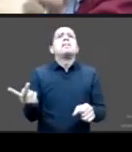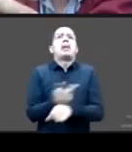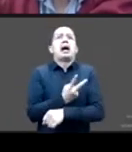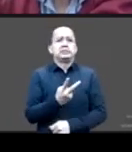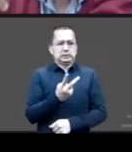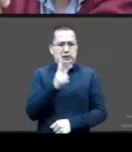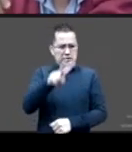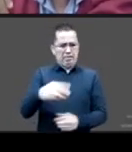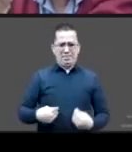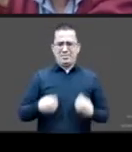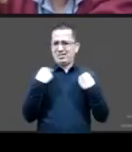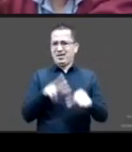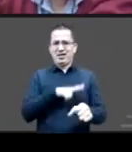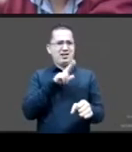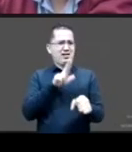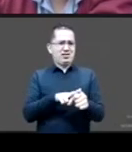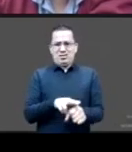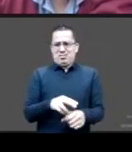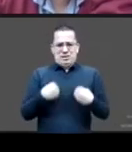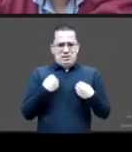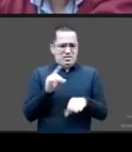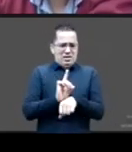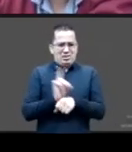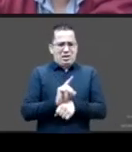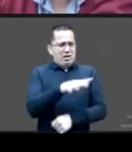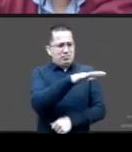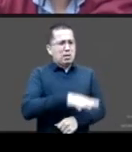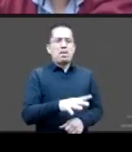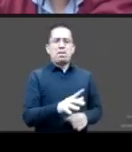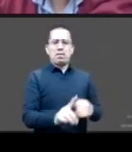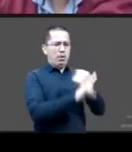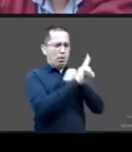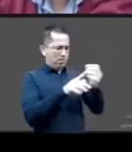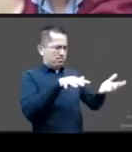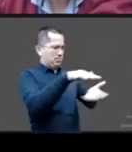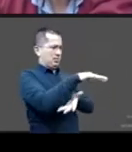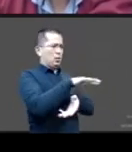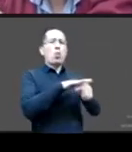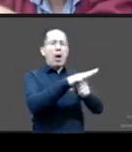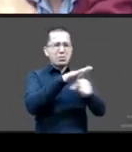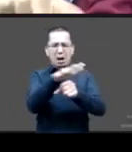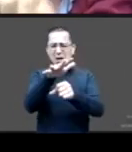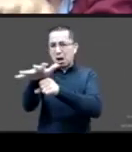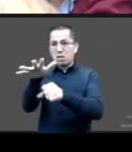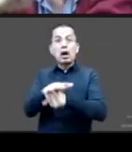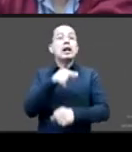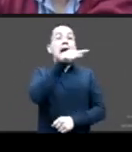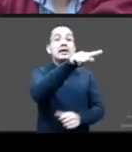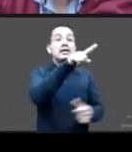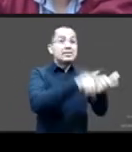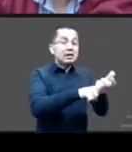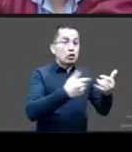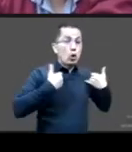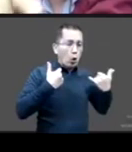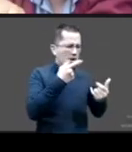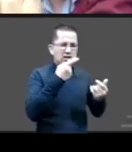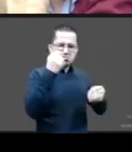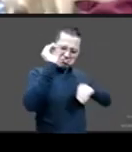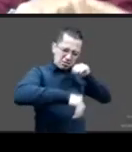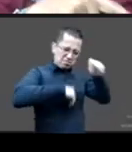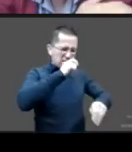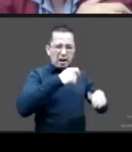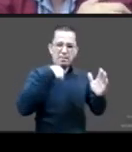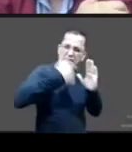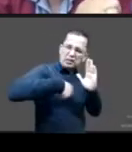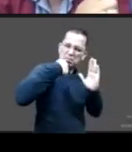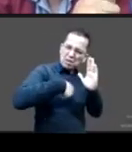Y sobre eso salieron productos, productos artísticos, productos audiovisuales. Entonces los chicos cuando llegó la pandemia dijeron,